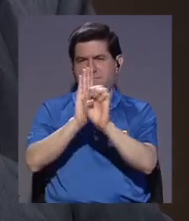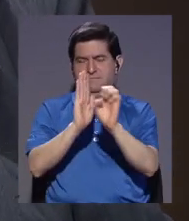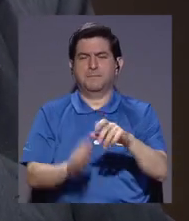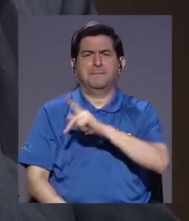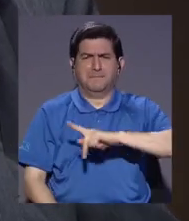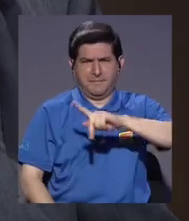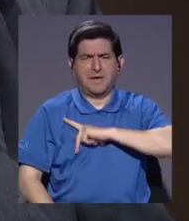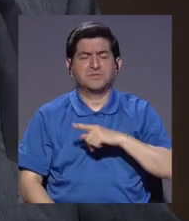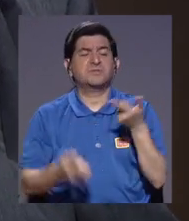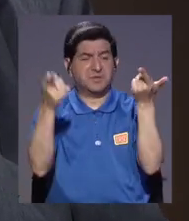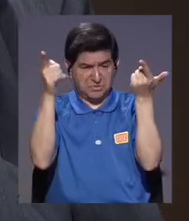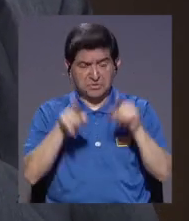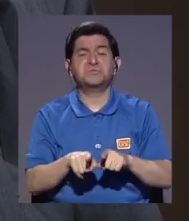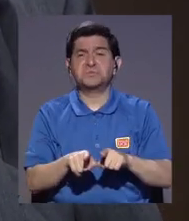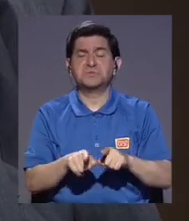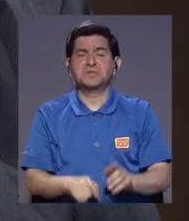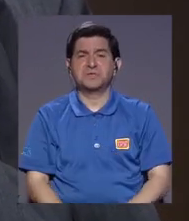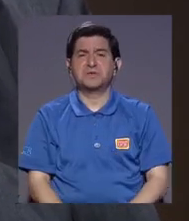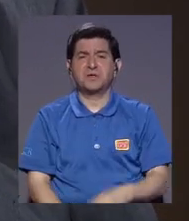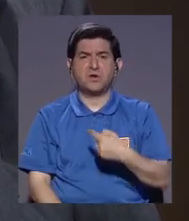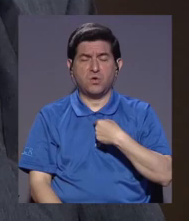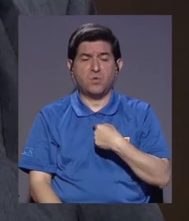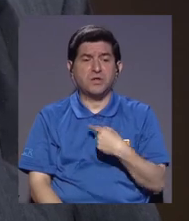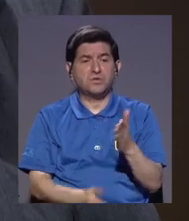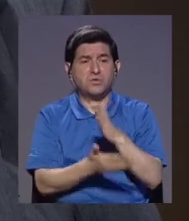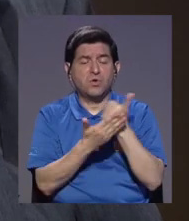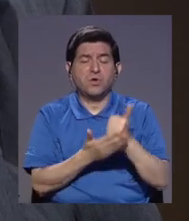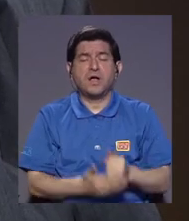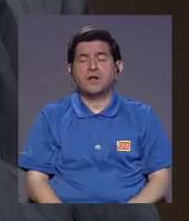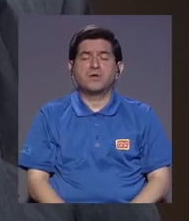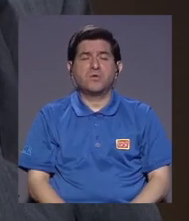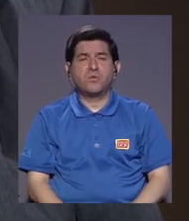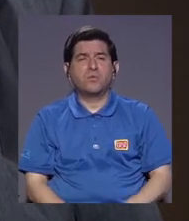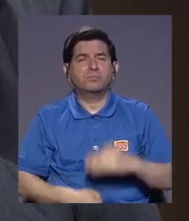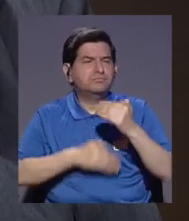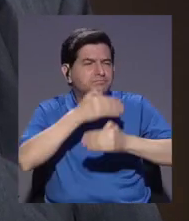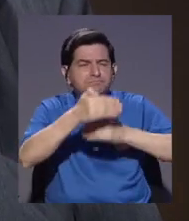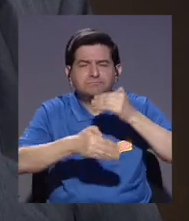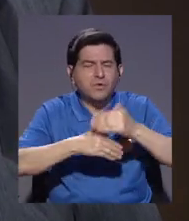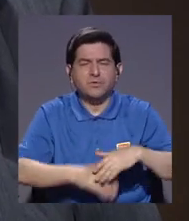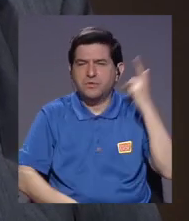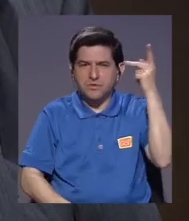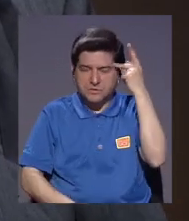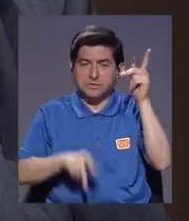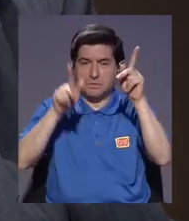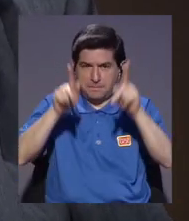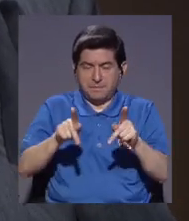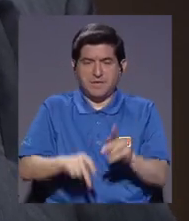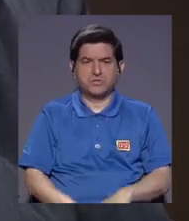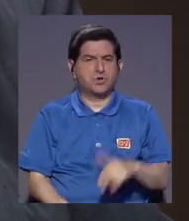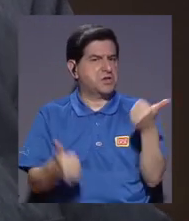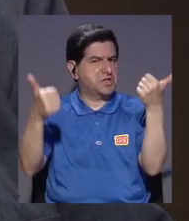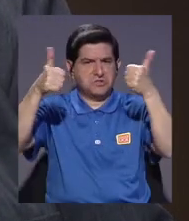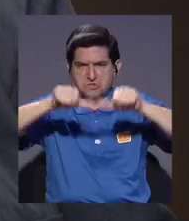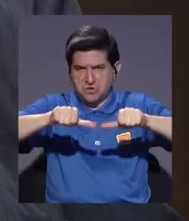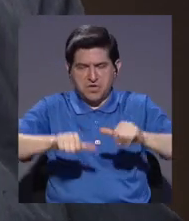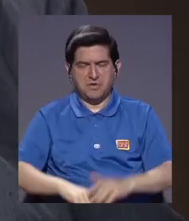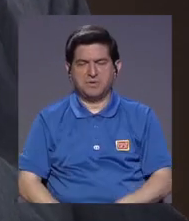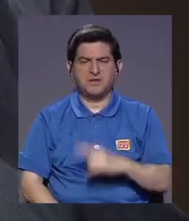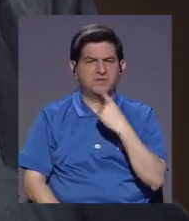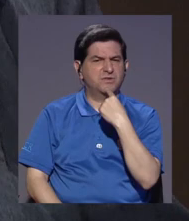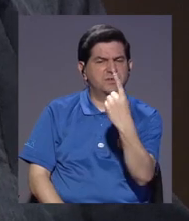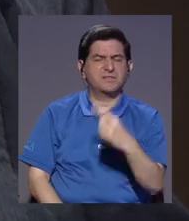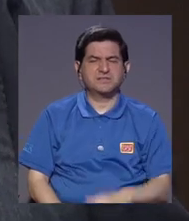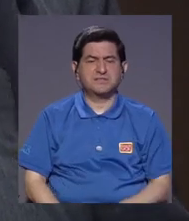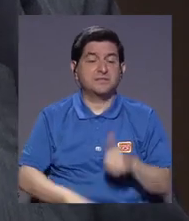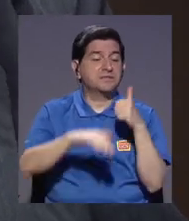ejemplo en lo personal me ha pasado cuando he tenido alguna aspiración que gente que no está de acuerdo en la